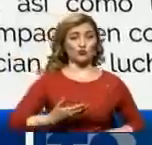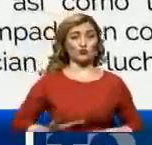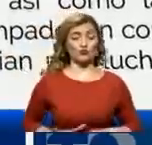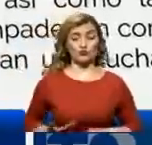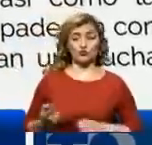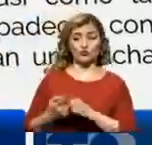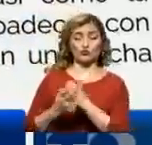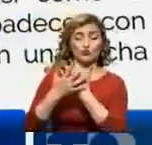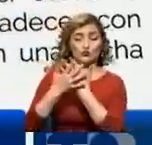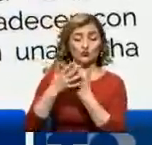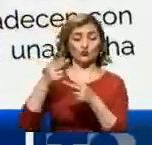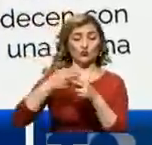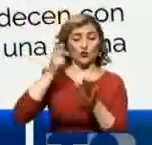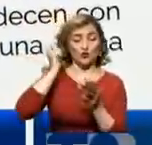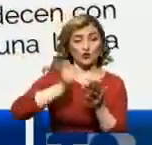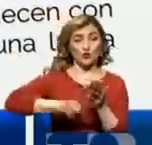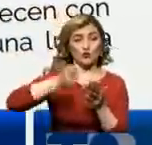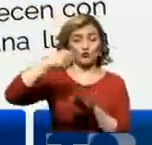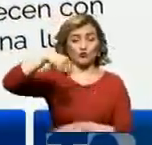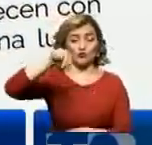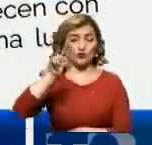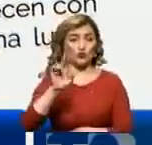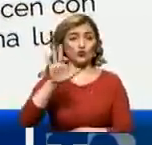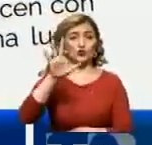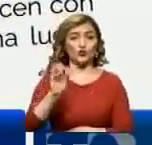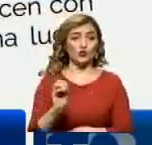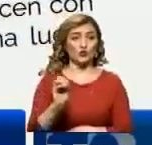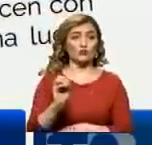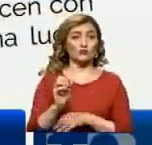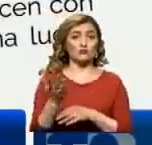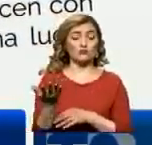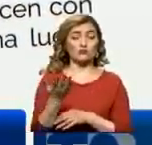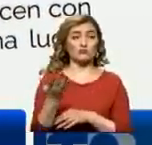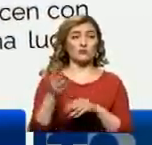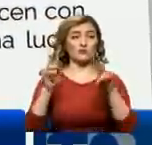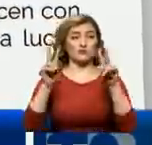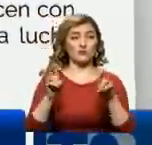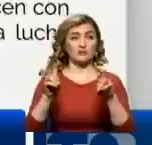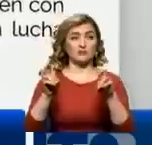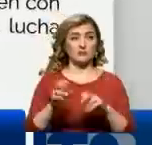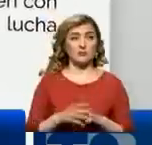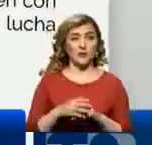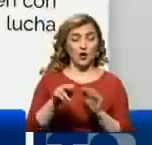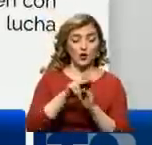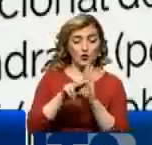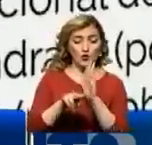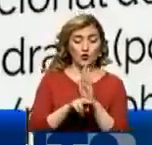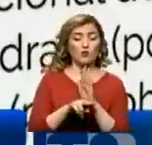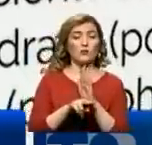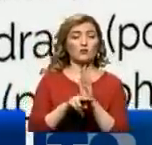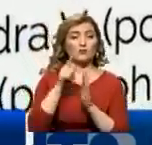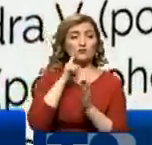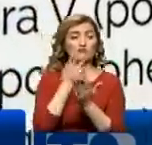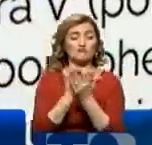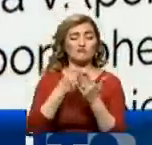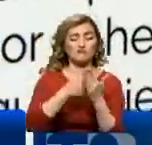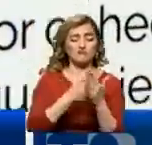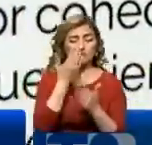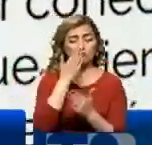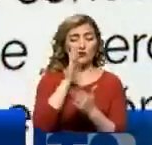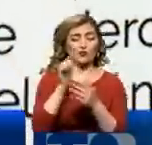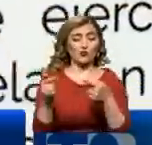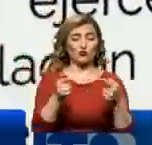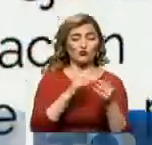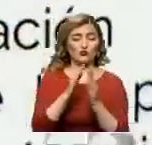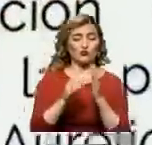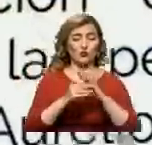Alejandra Vicuña y al ex juez Aurelio Quito no se compadecen con el bien jurídico tutelado por la norma penal ni evidencian una lucha frontal